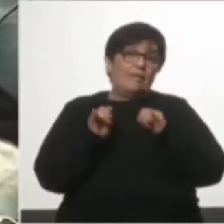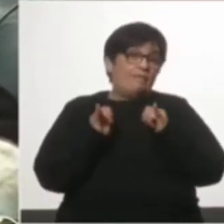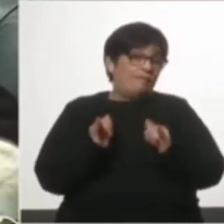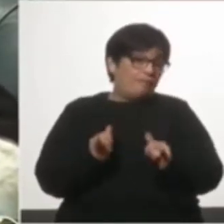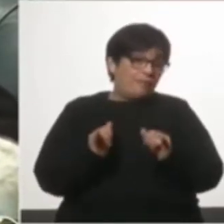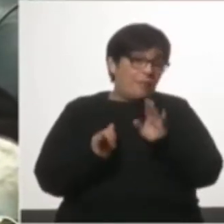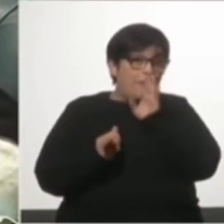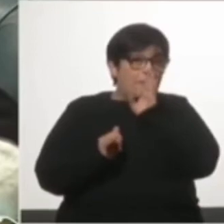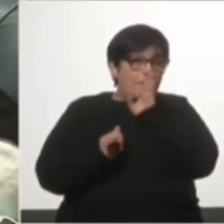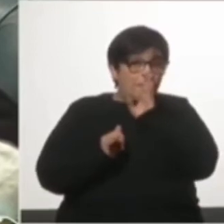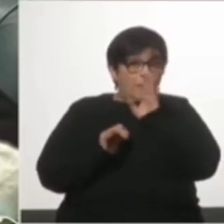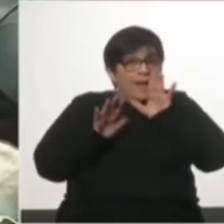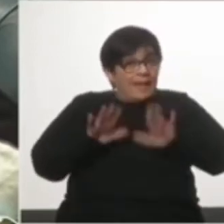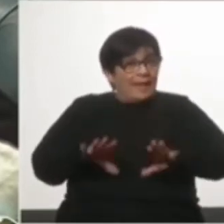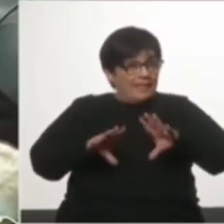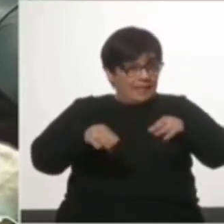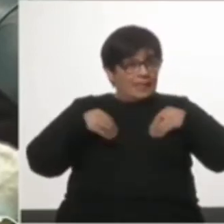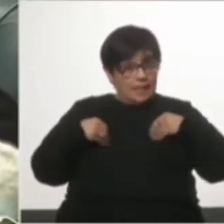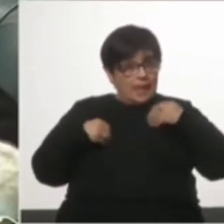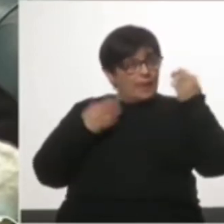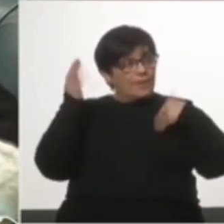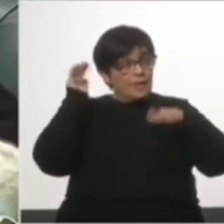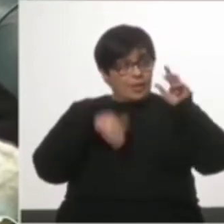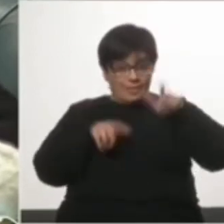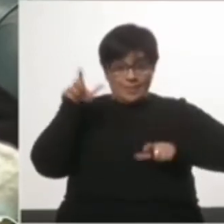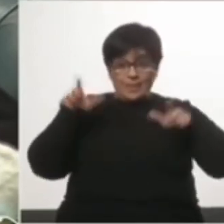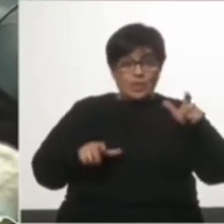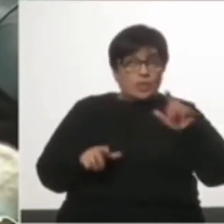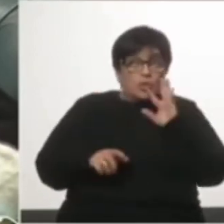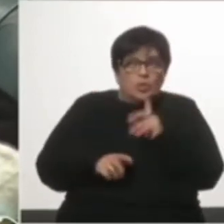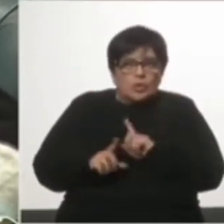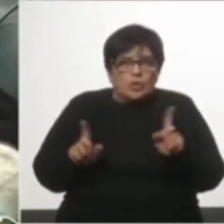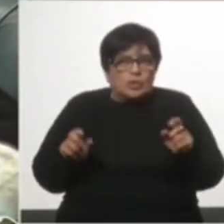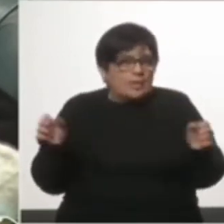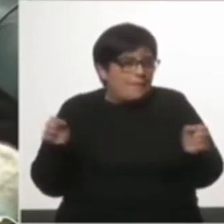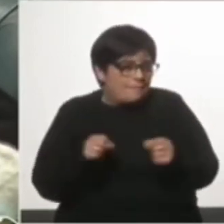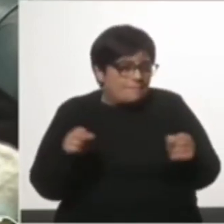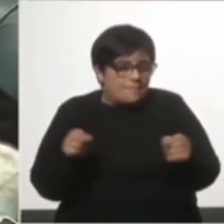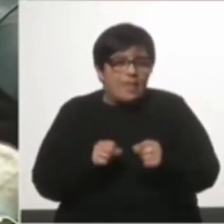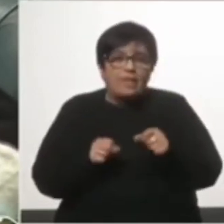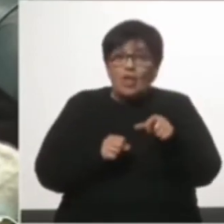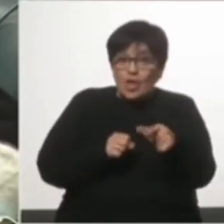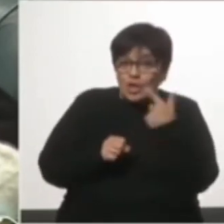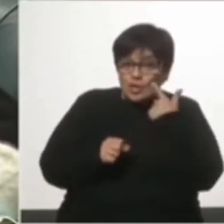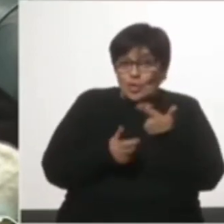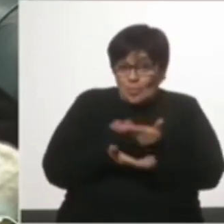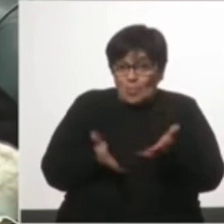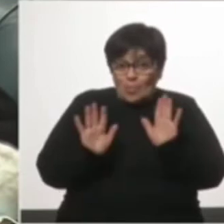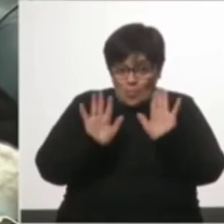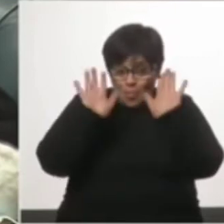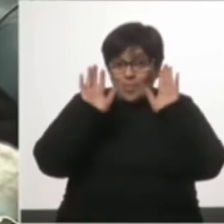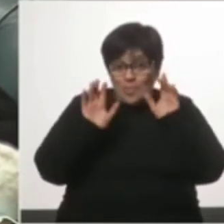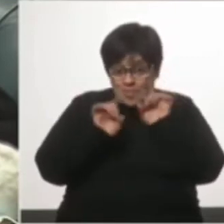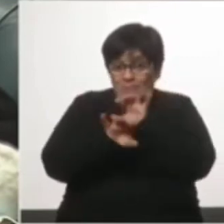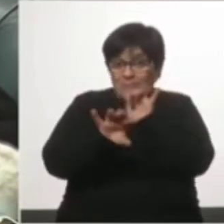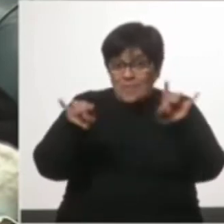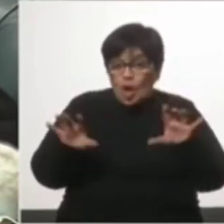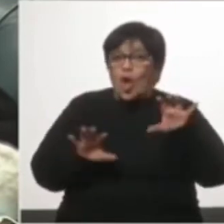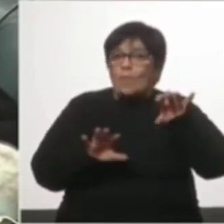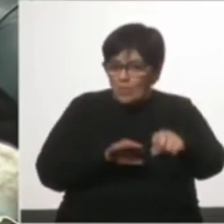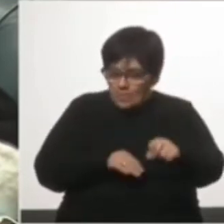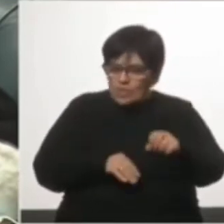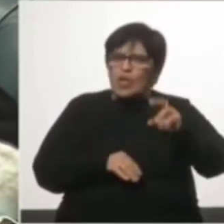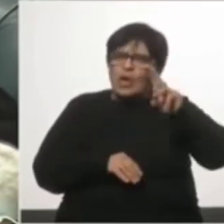una gran respuesta de la gente. El temor a lo desconocido, que representaba la pandemia, un fuerte compromiso